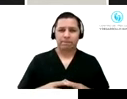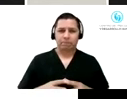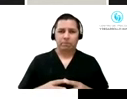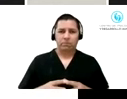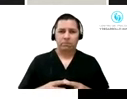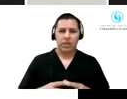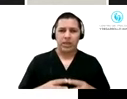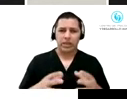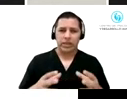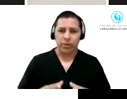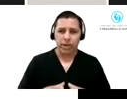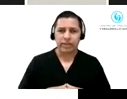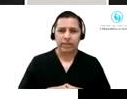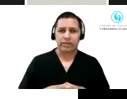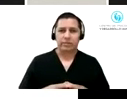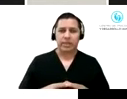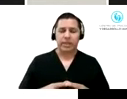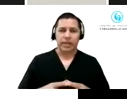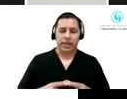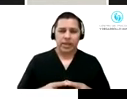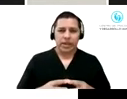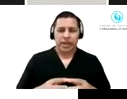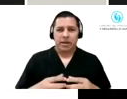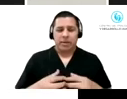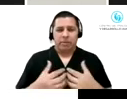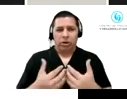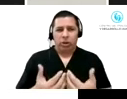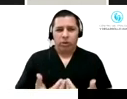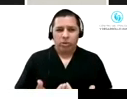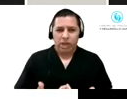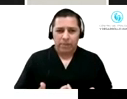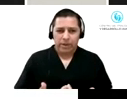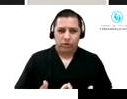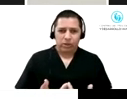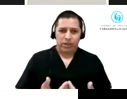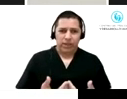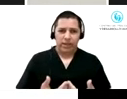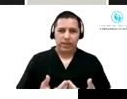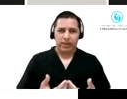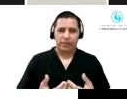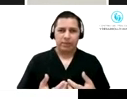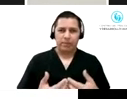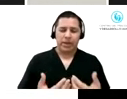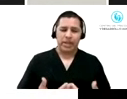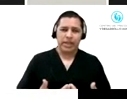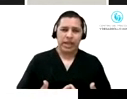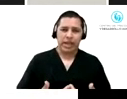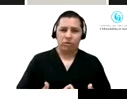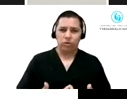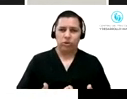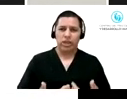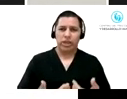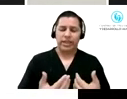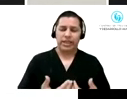problemas de violencia, ¿verdad? Pero cuando vemos a la persona más allá de